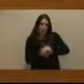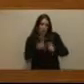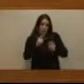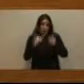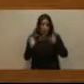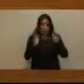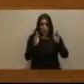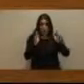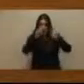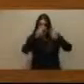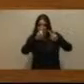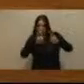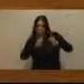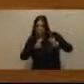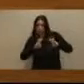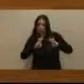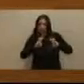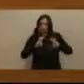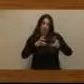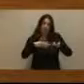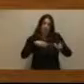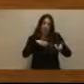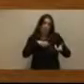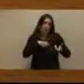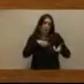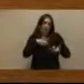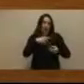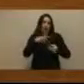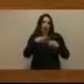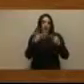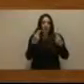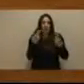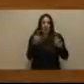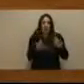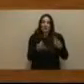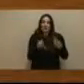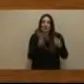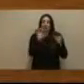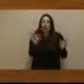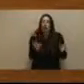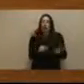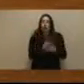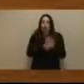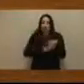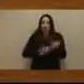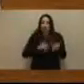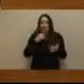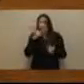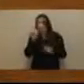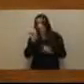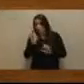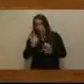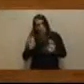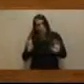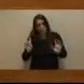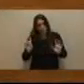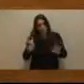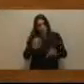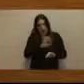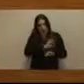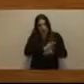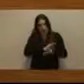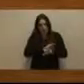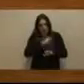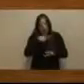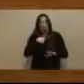investigación o actuación de los funcionarios públicos. Y lo cuenta en una página de conclusiones, no me diga que no, señor consejero, porque soy capaz